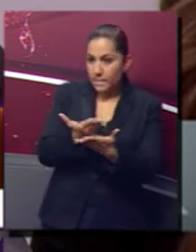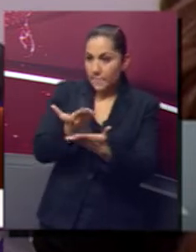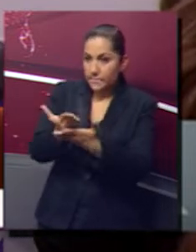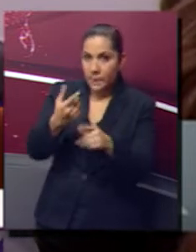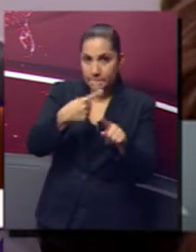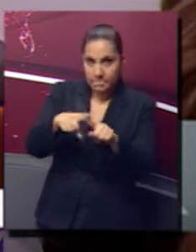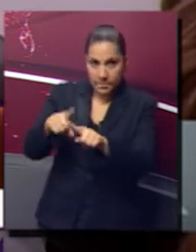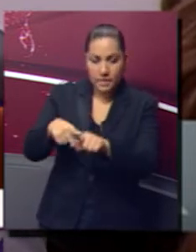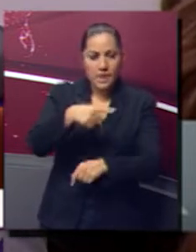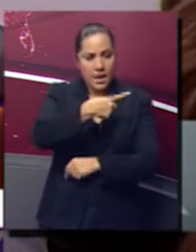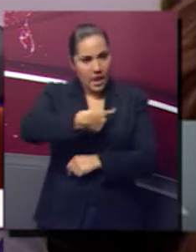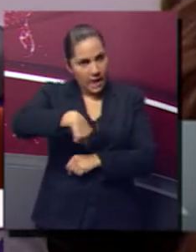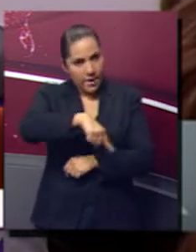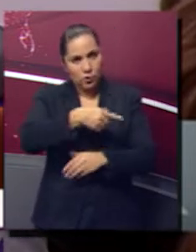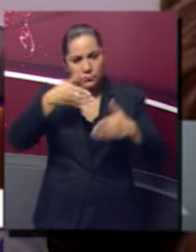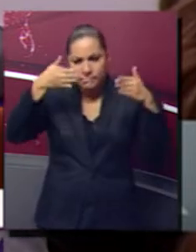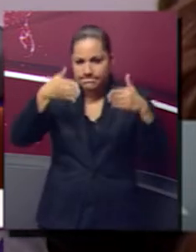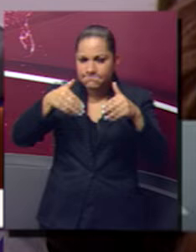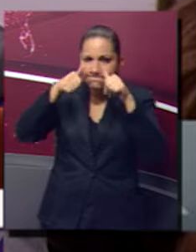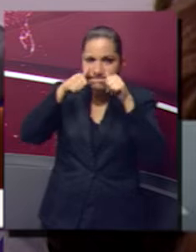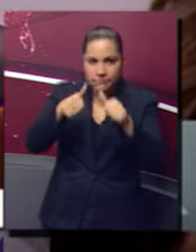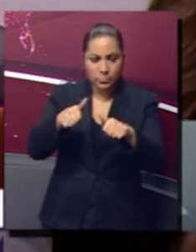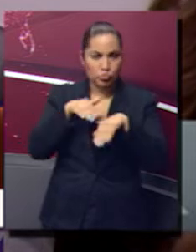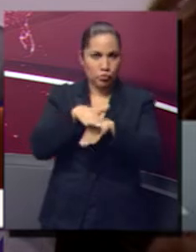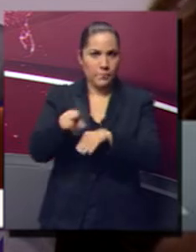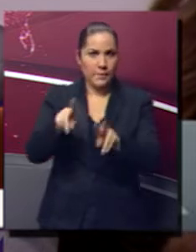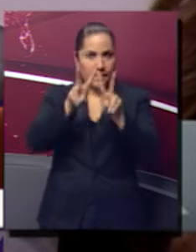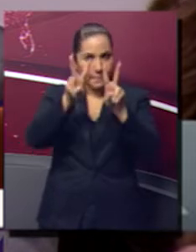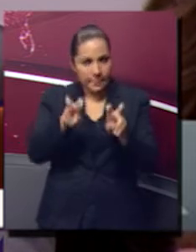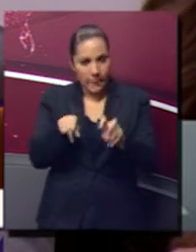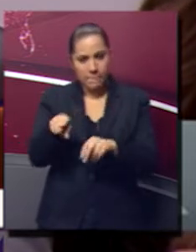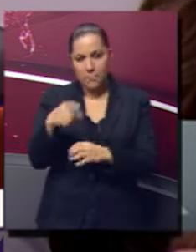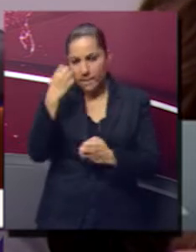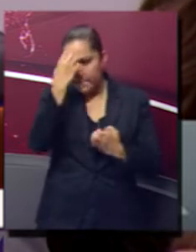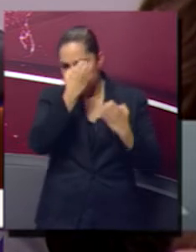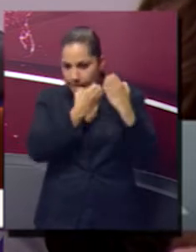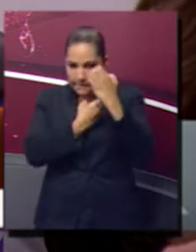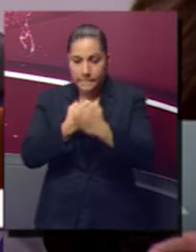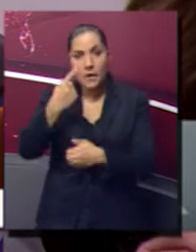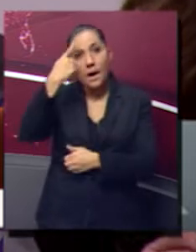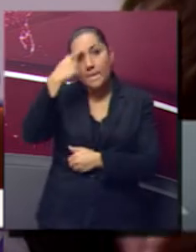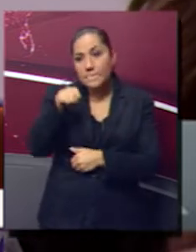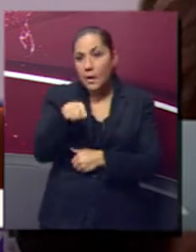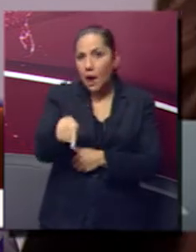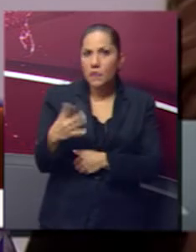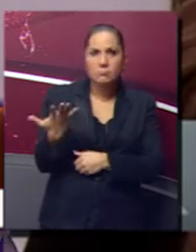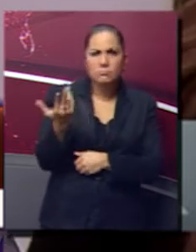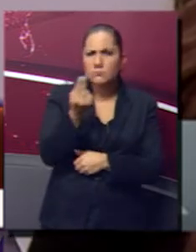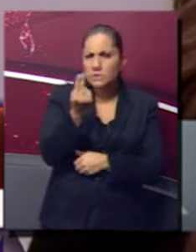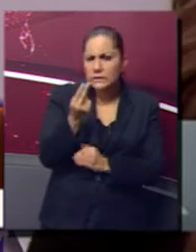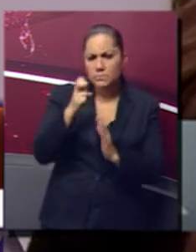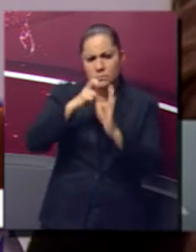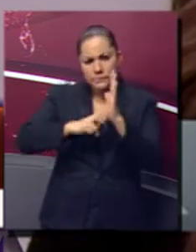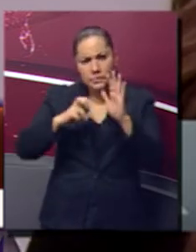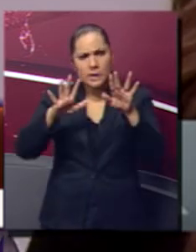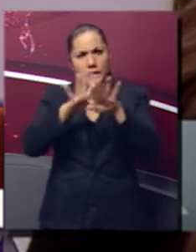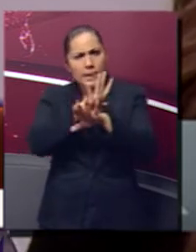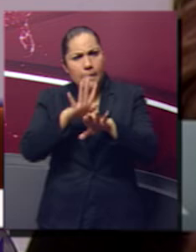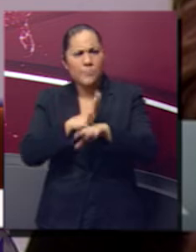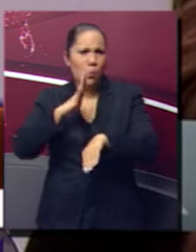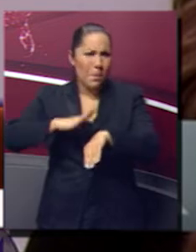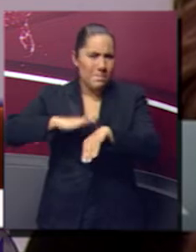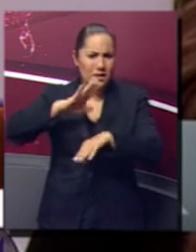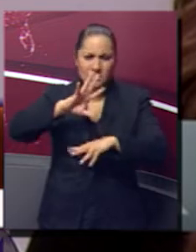no hay sustitución de quehaceres institucionales, hay abundancia y riqueza en las expresiones y